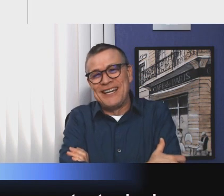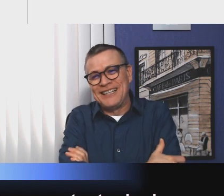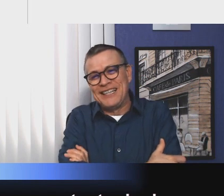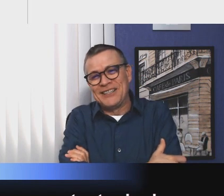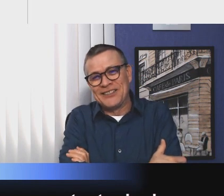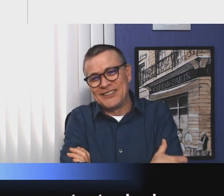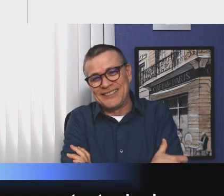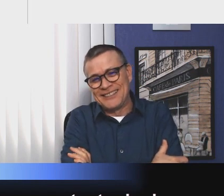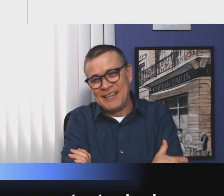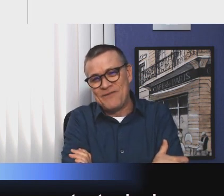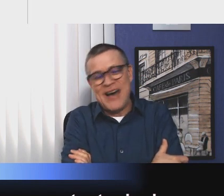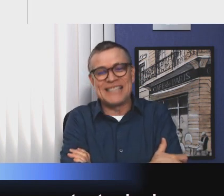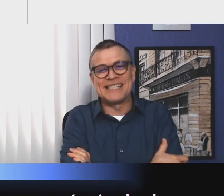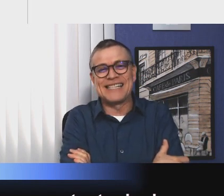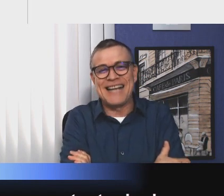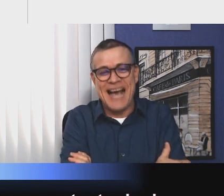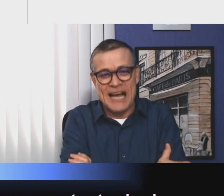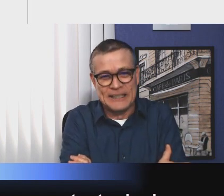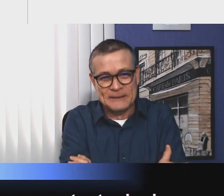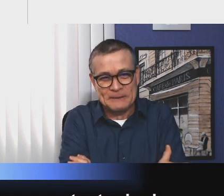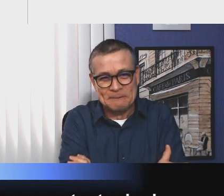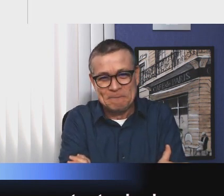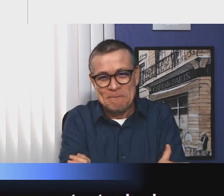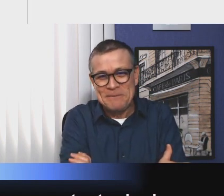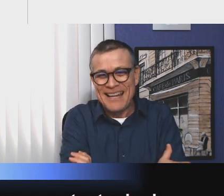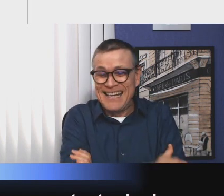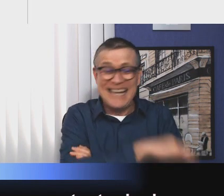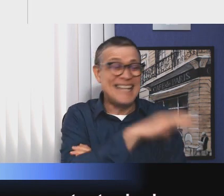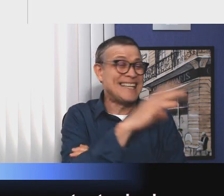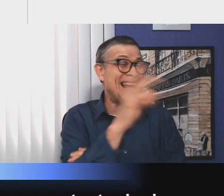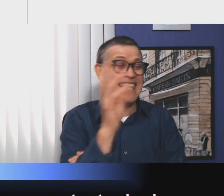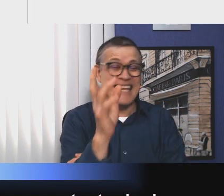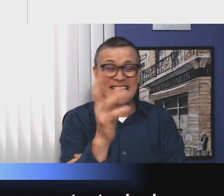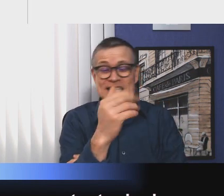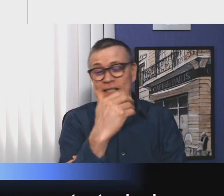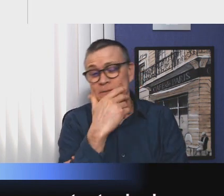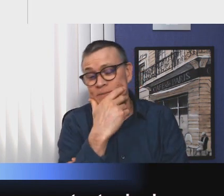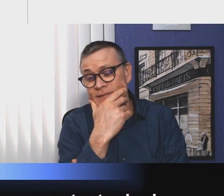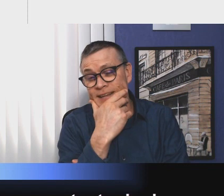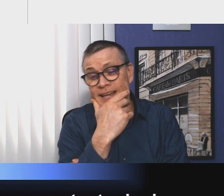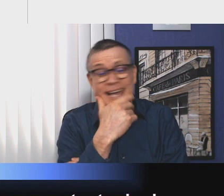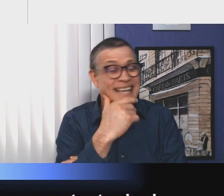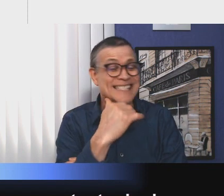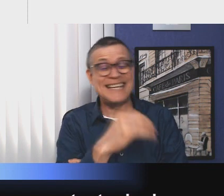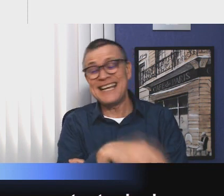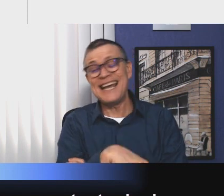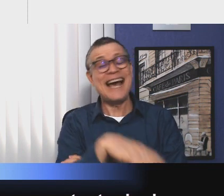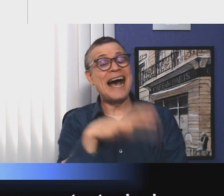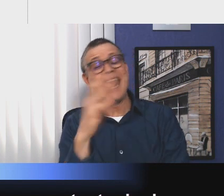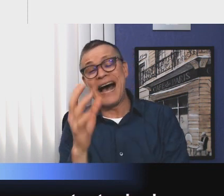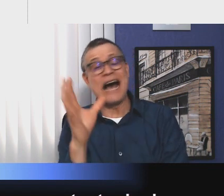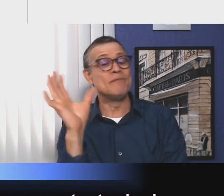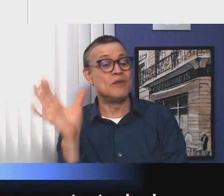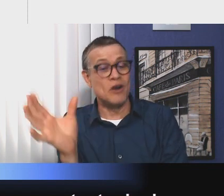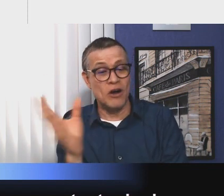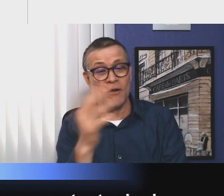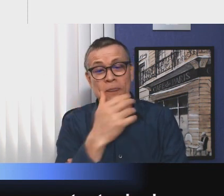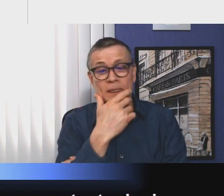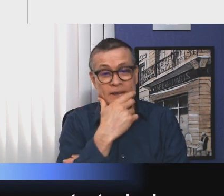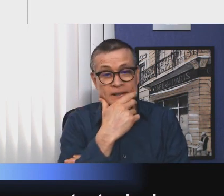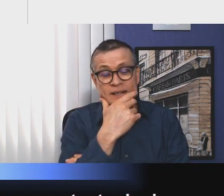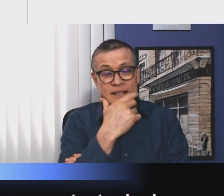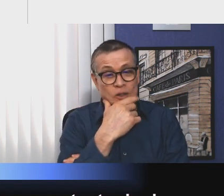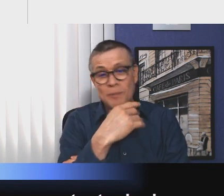políticos de más k lite les exige a hablo